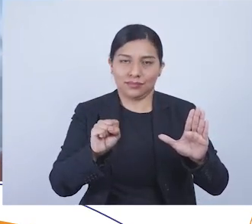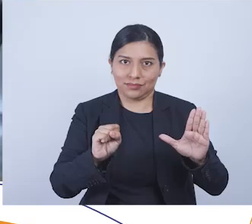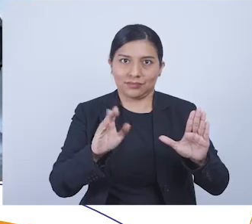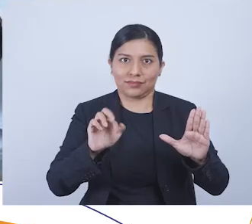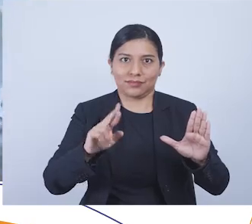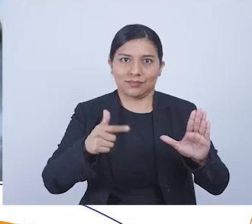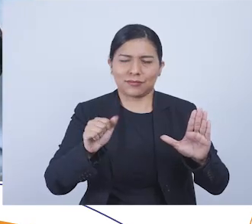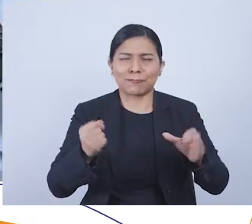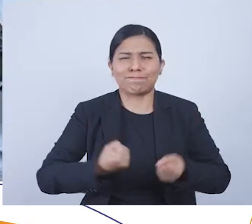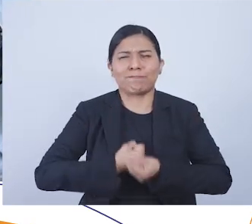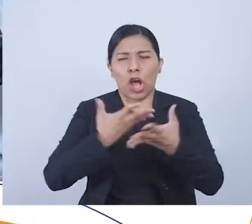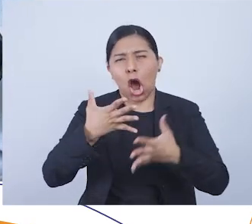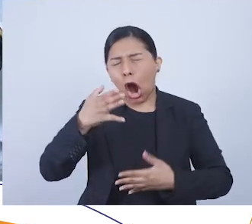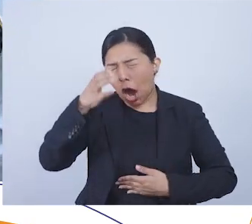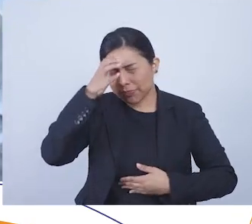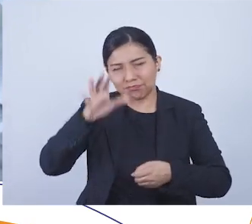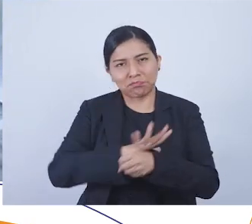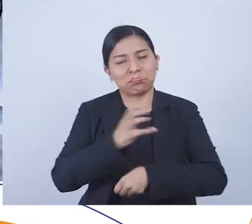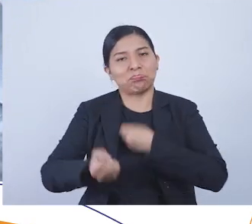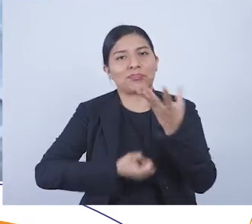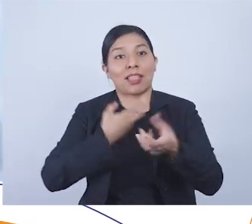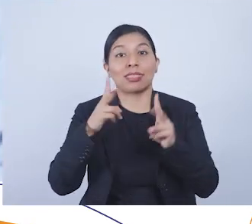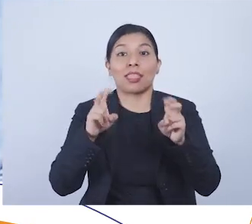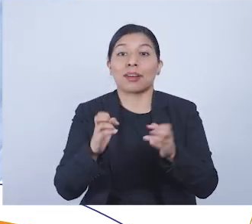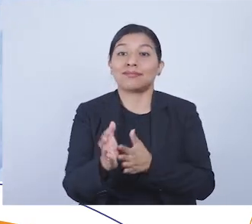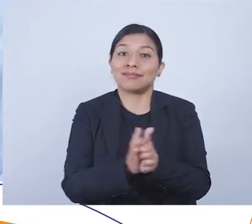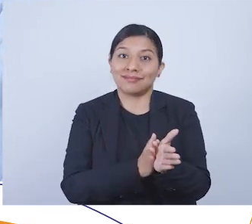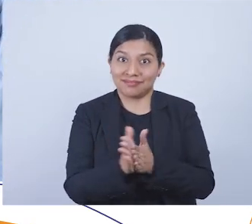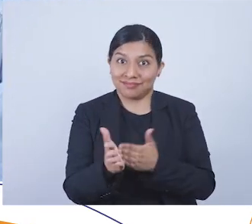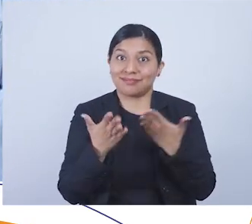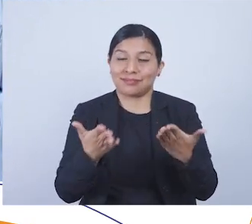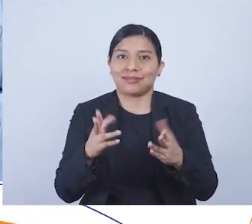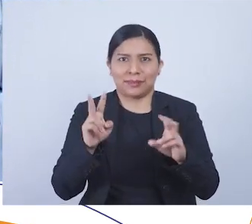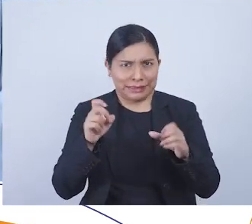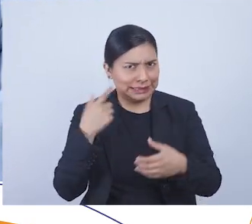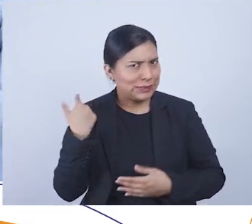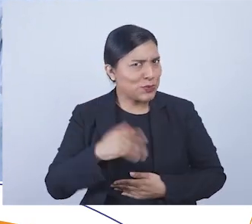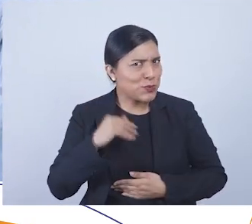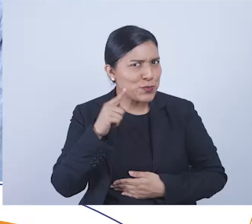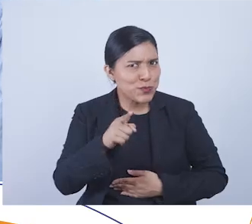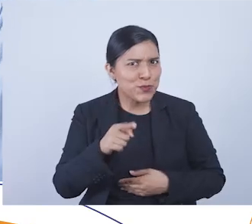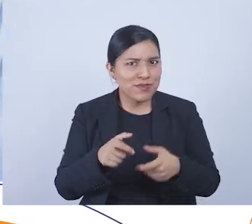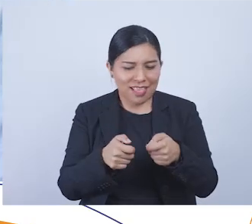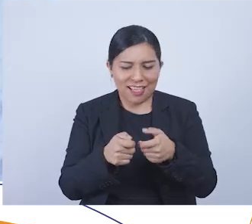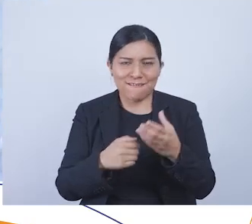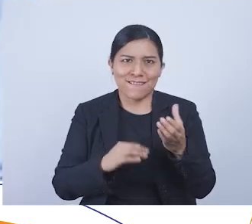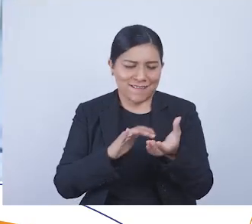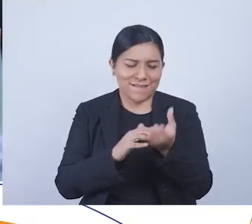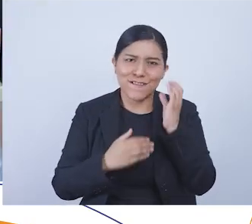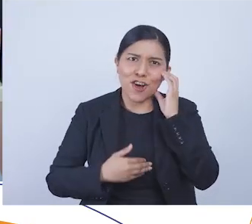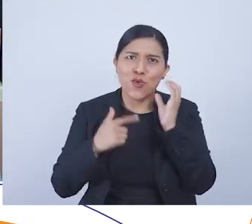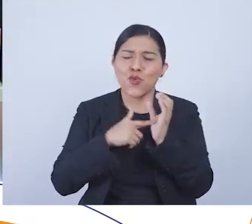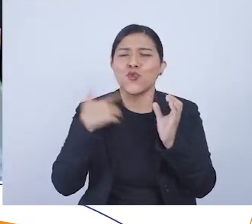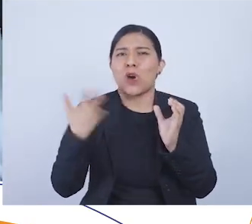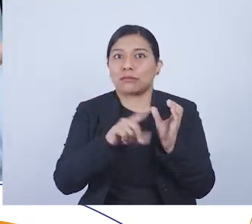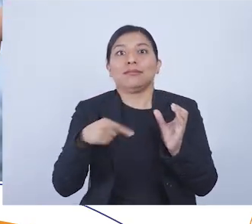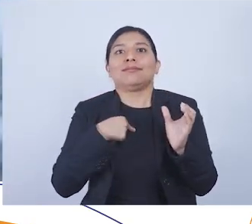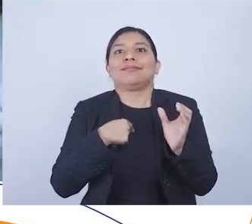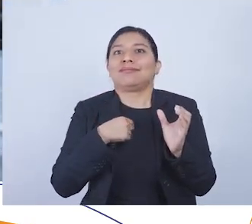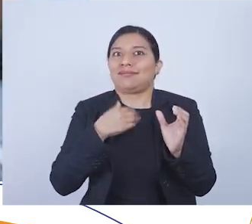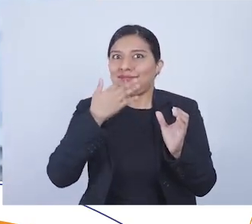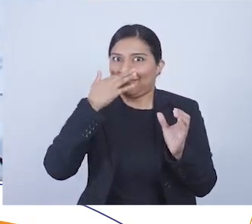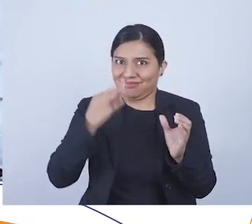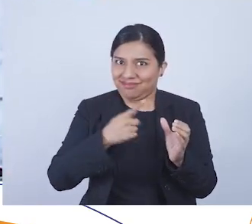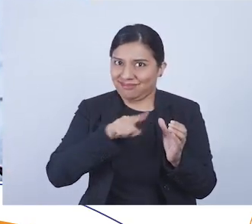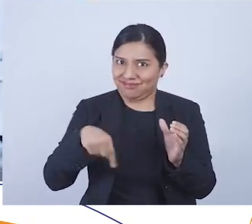sus conocimientos, como siempre, de una manera, y con eso lo del celular, ¿verdad? Que extraordinario, ¿va? El Dios celular ahí es